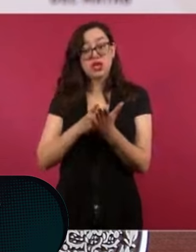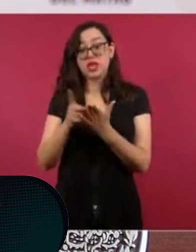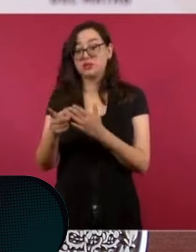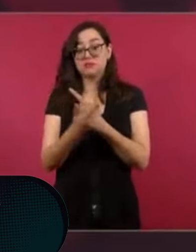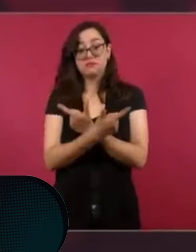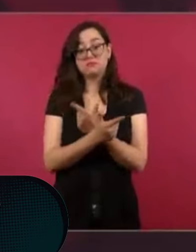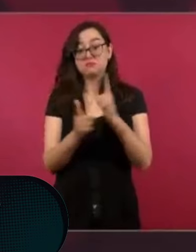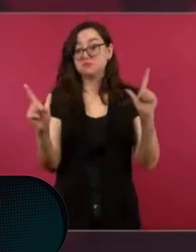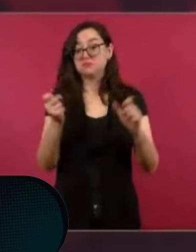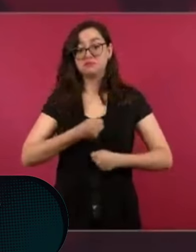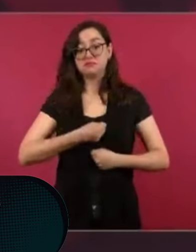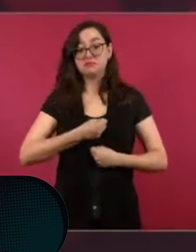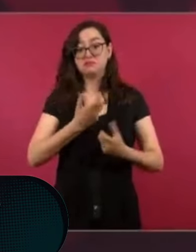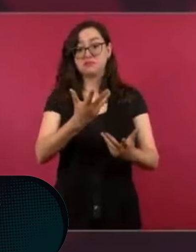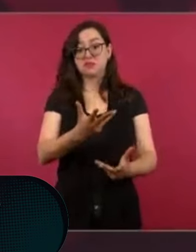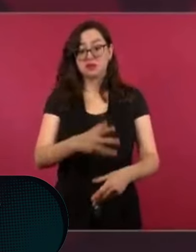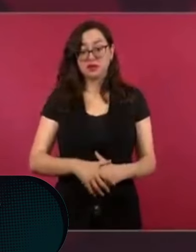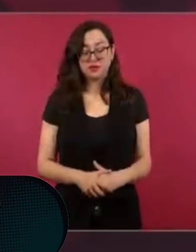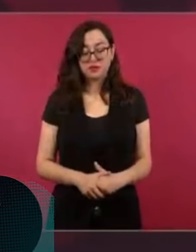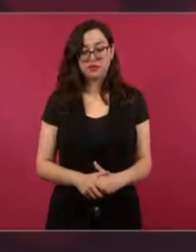a expresarse, a manifestarse.